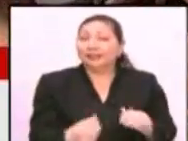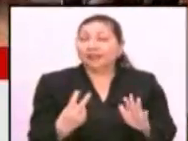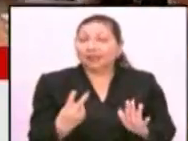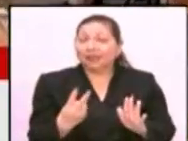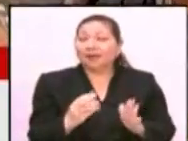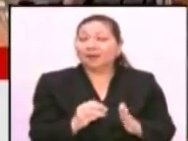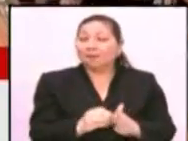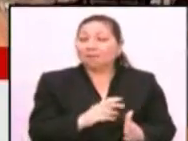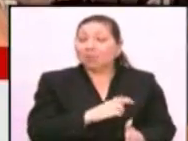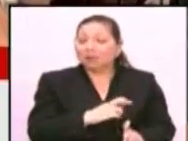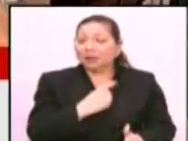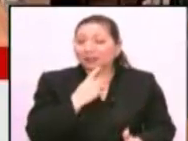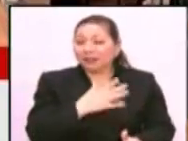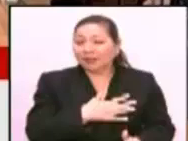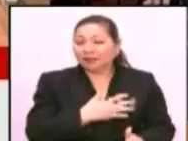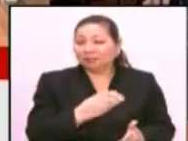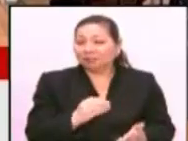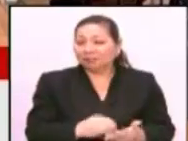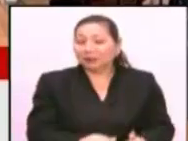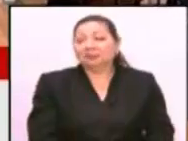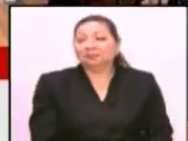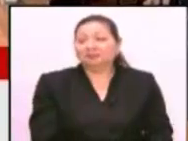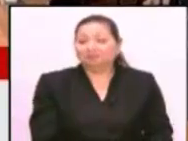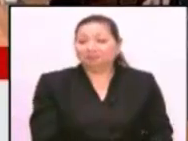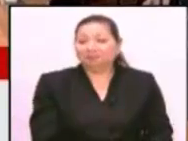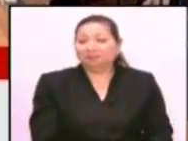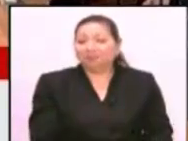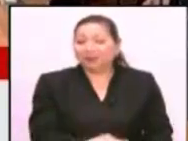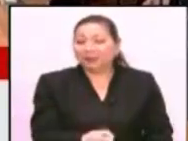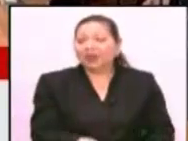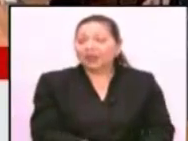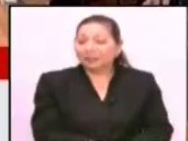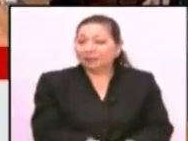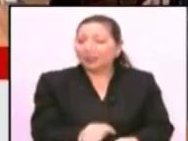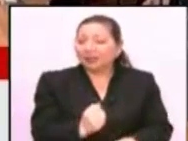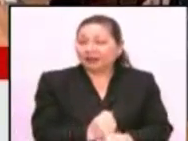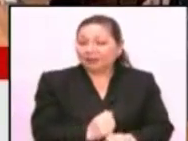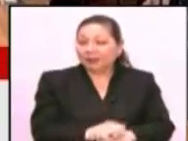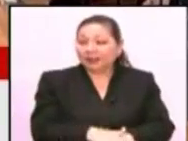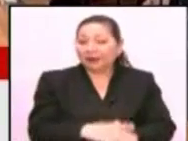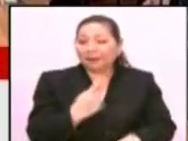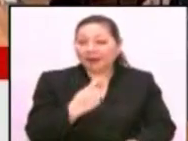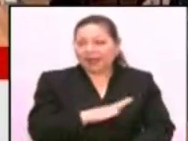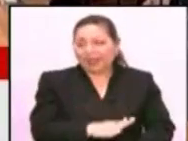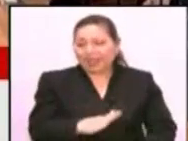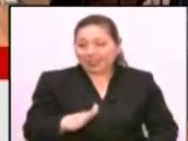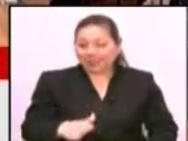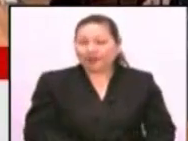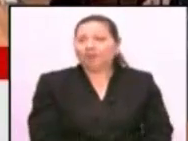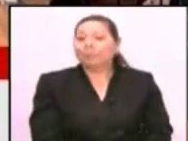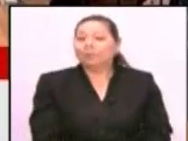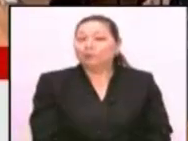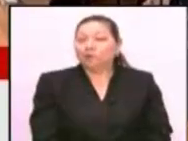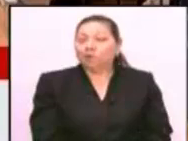10 internos son primarios, primera vez ingresan a un penal, así que para ellos queremos trabajar cárceles productivas. Pasemos.